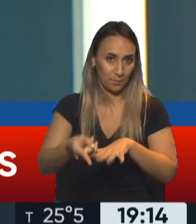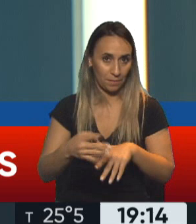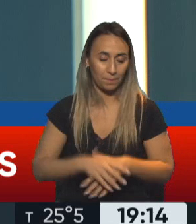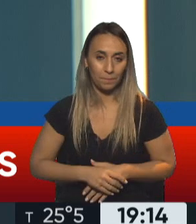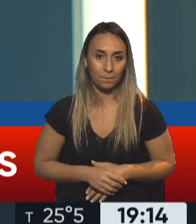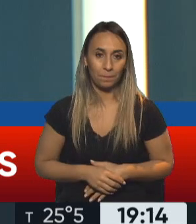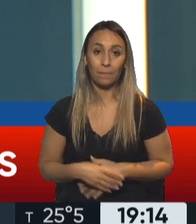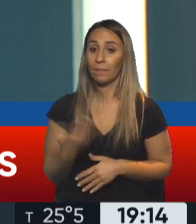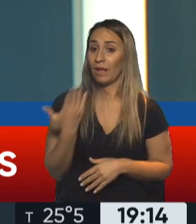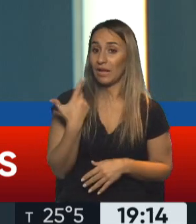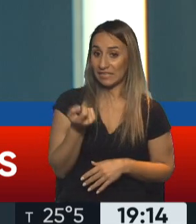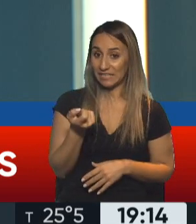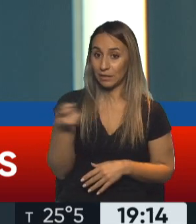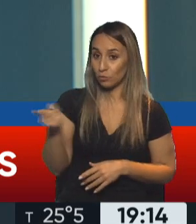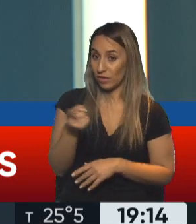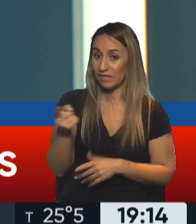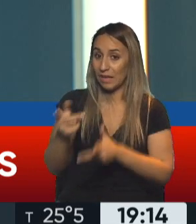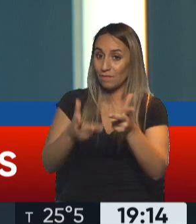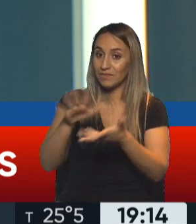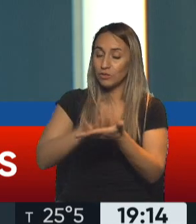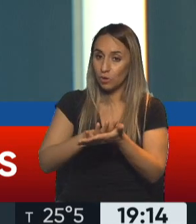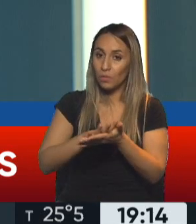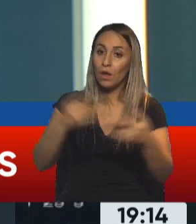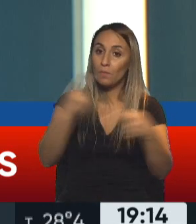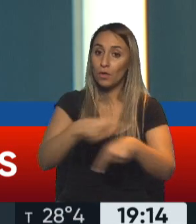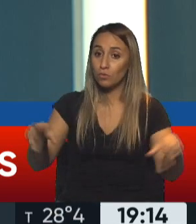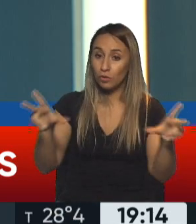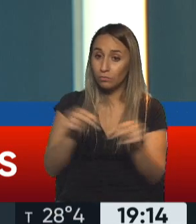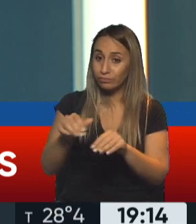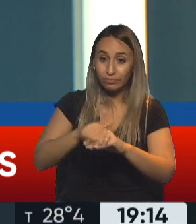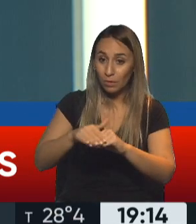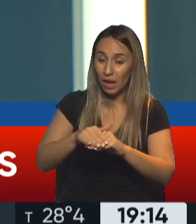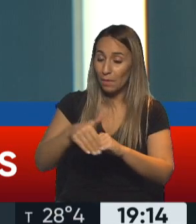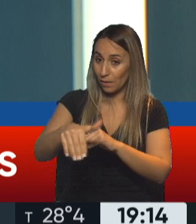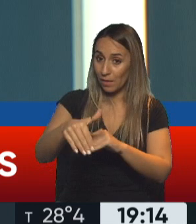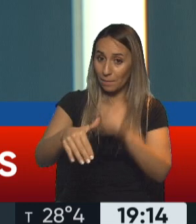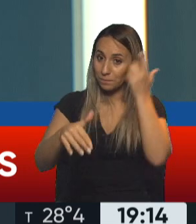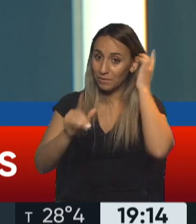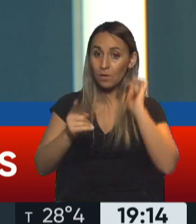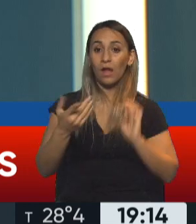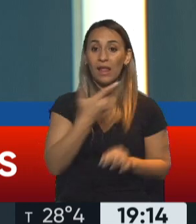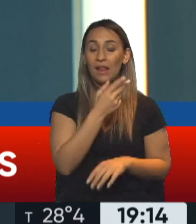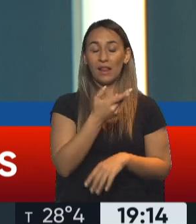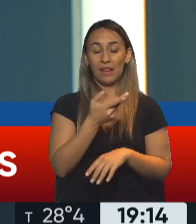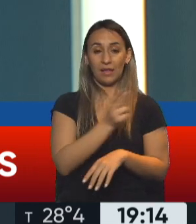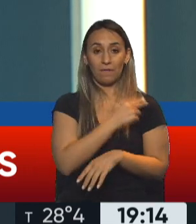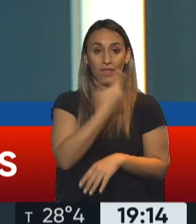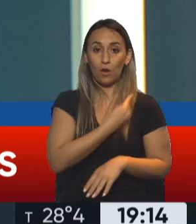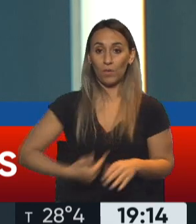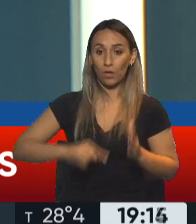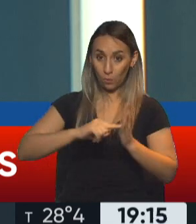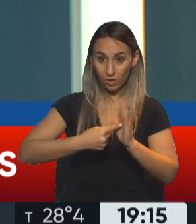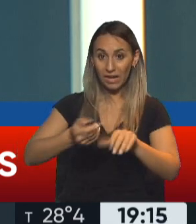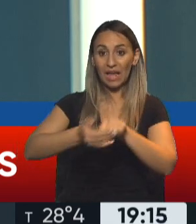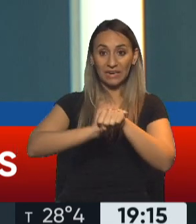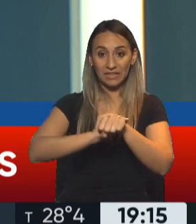recién hablaban con NASA del tema desabastecimiento. Sí. Quien habló de esto fue el jefe de gobierno porteño, Horacio Rodríguez Larreta,